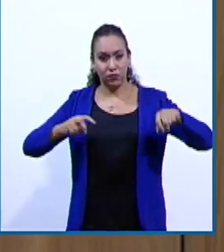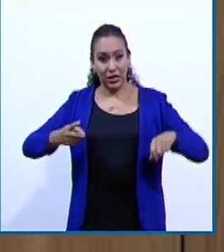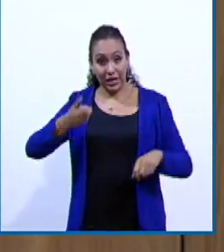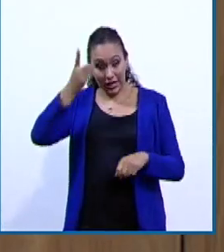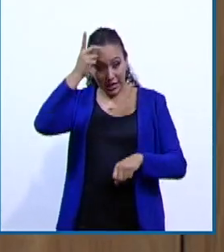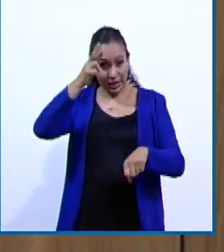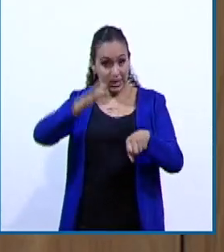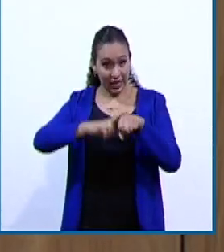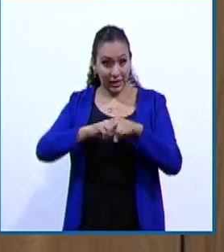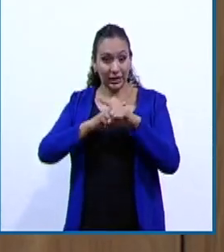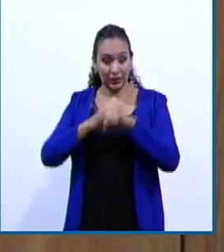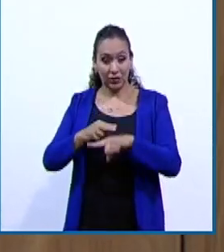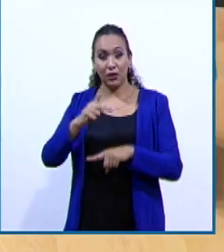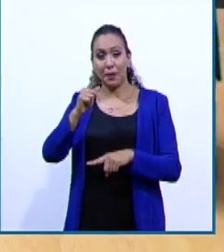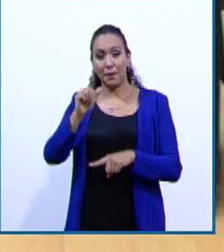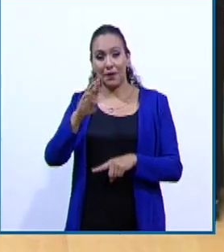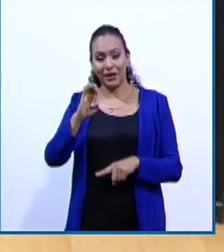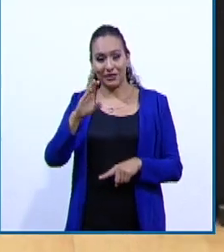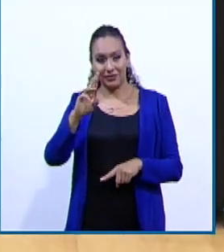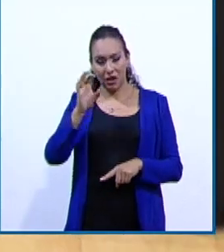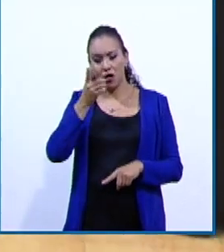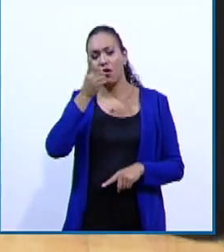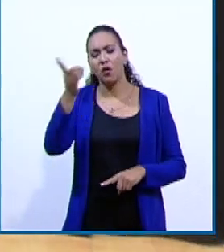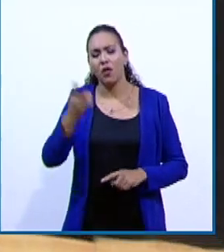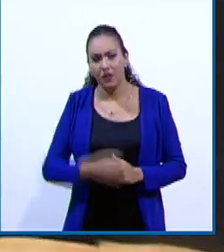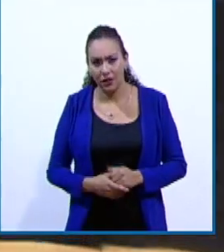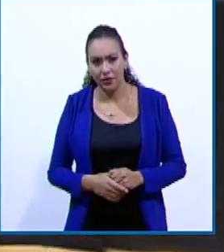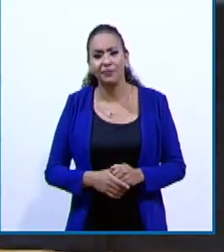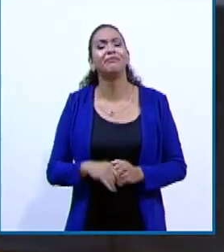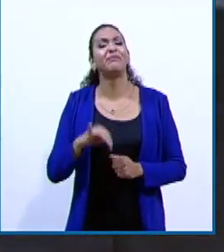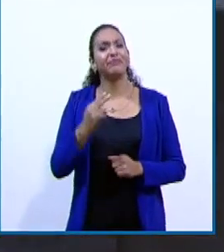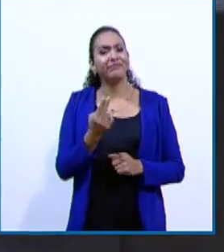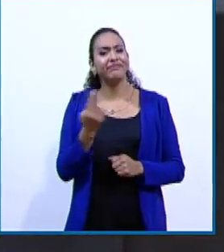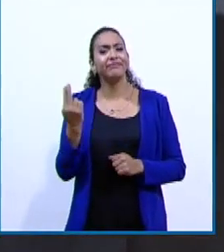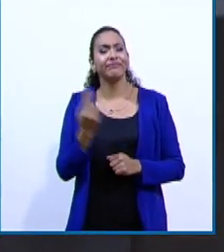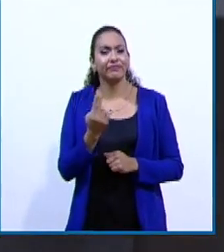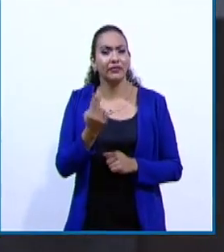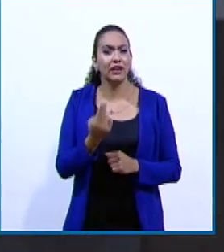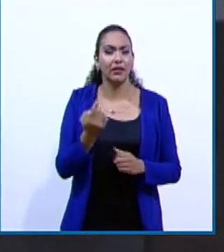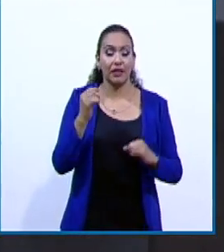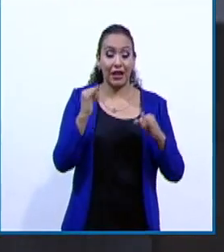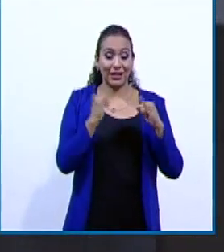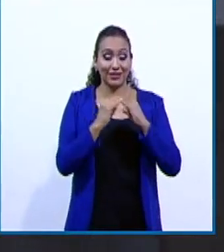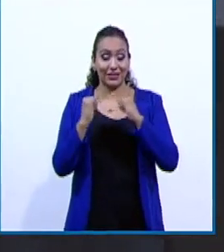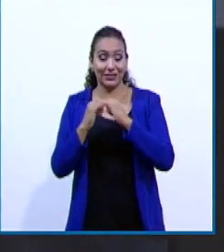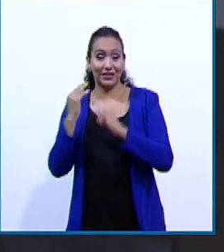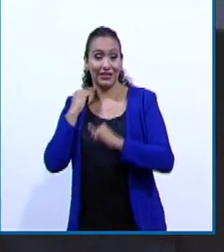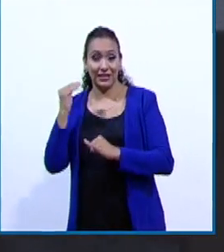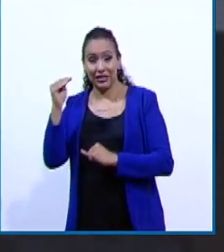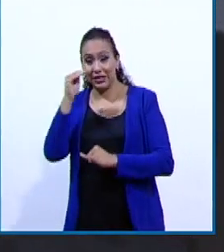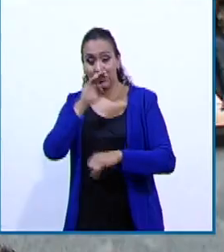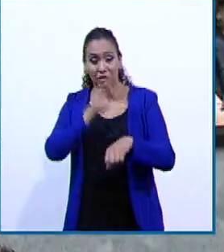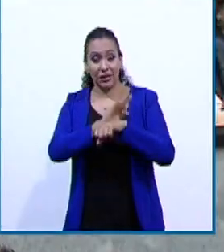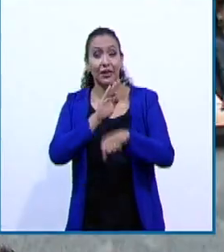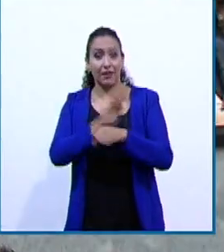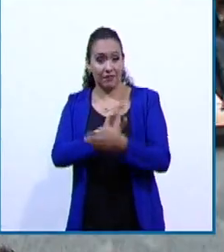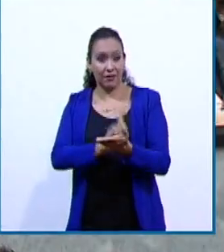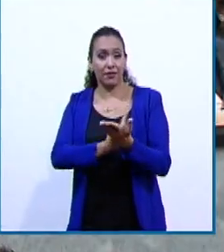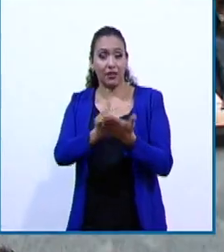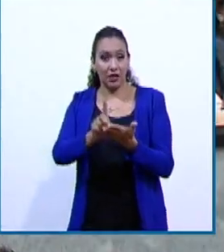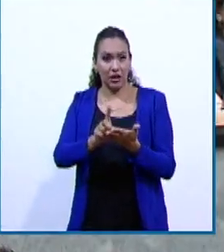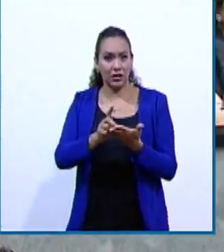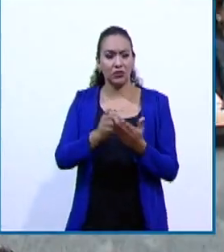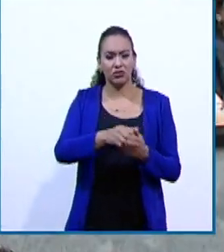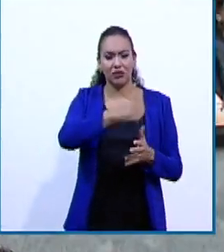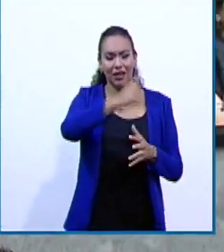Pública, Taisia Cruz Parcero, destacó la necesidad de fortalecer a las defensorías públicas de todo el país para garantizar